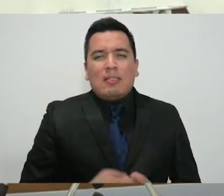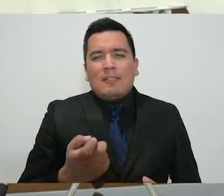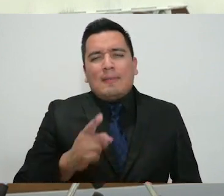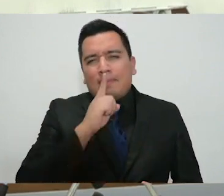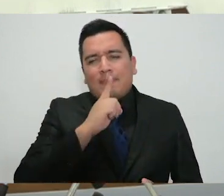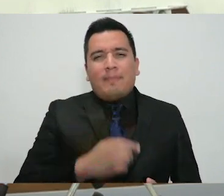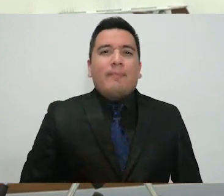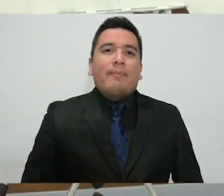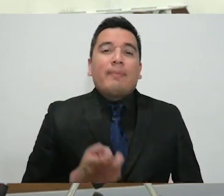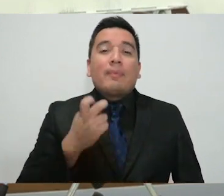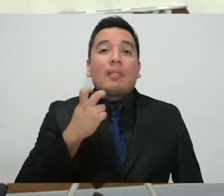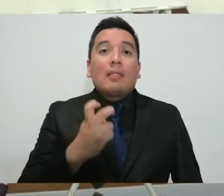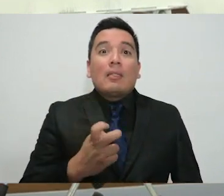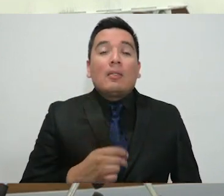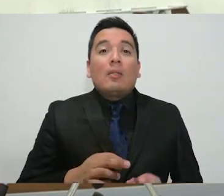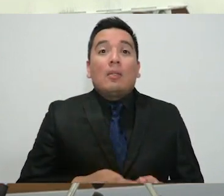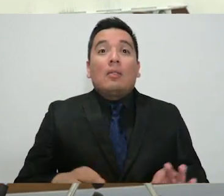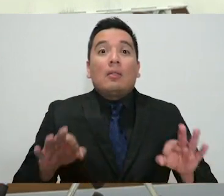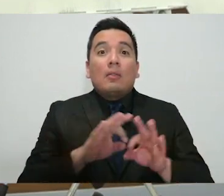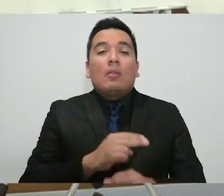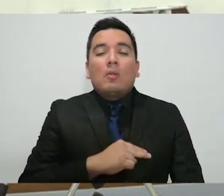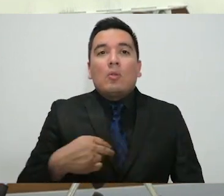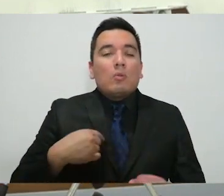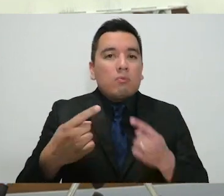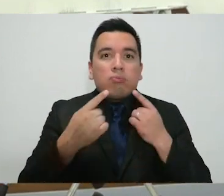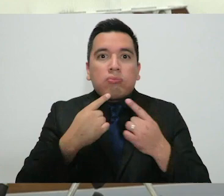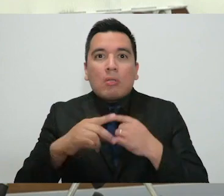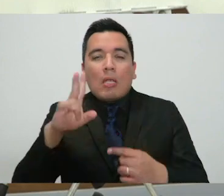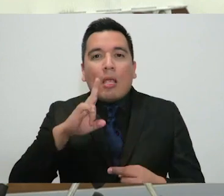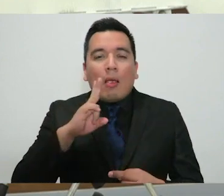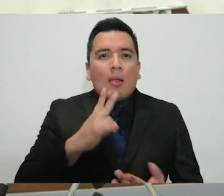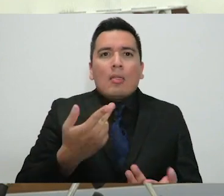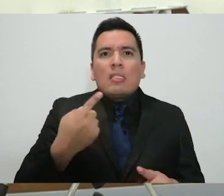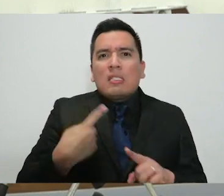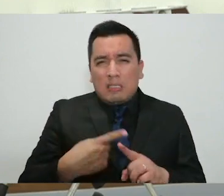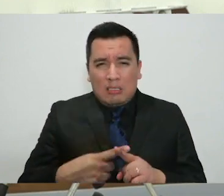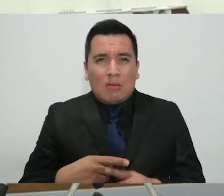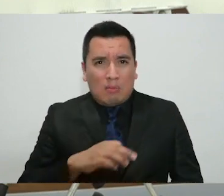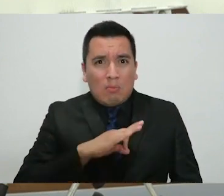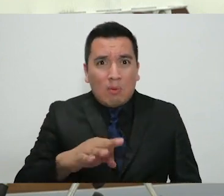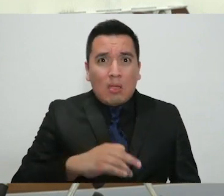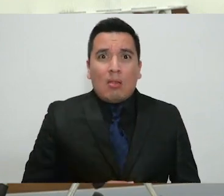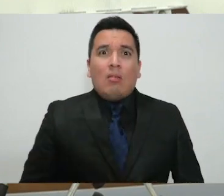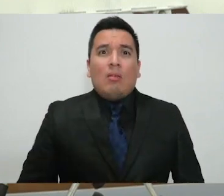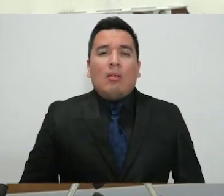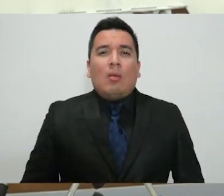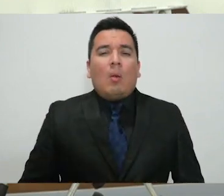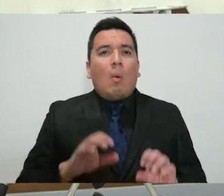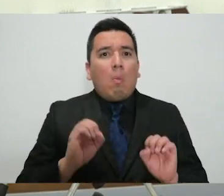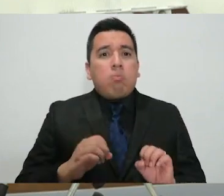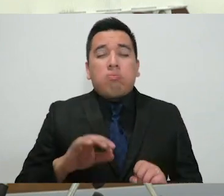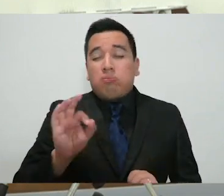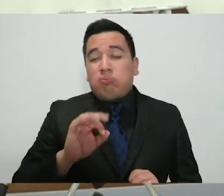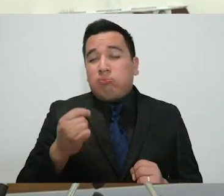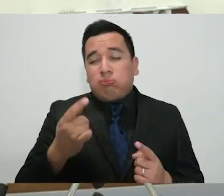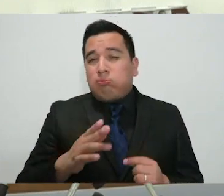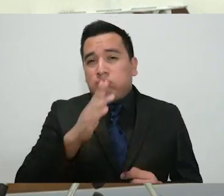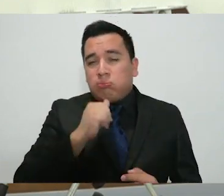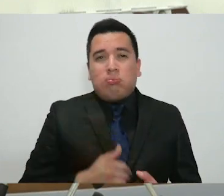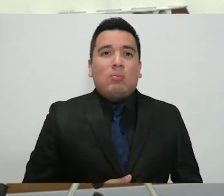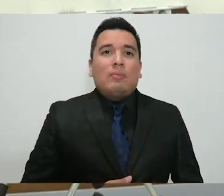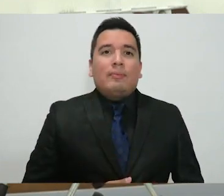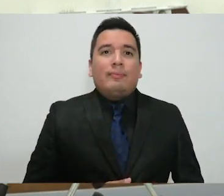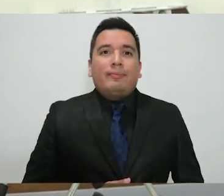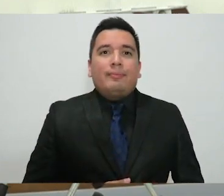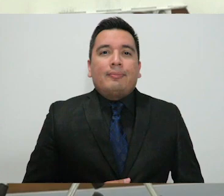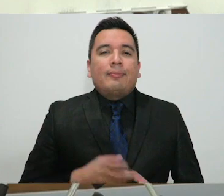Y entonces lo importante es abrir la discusión para ver en qué casos, en qué condiciones sí se les debería permitir y en qué condiciones no. Y también